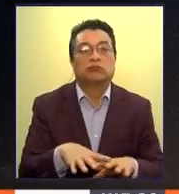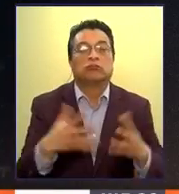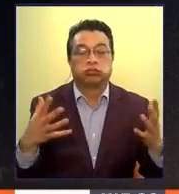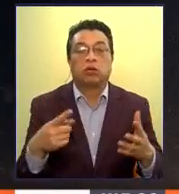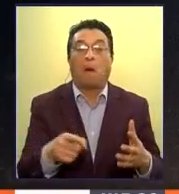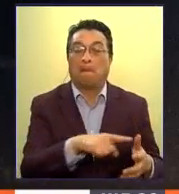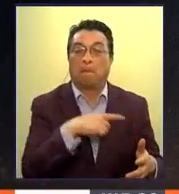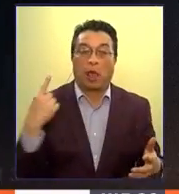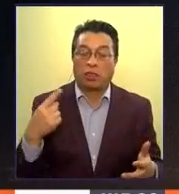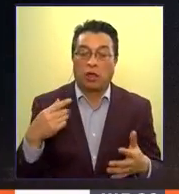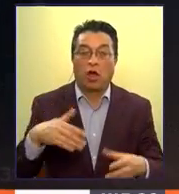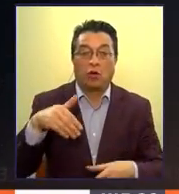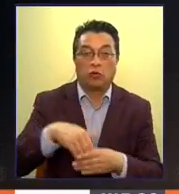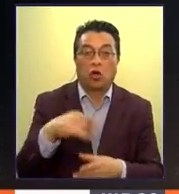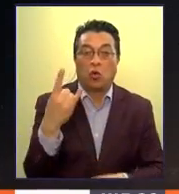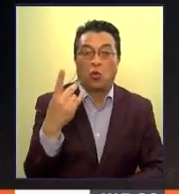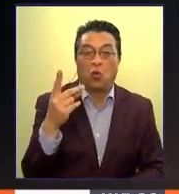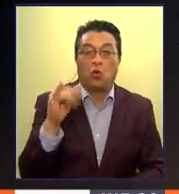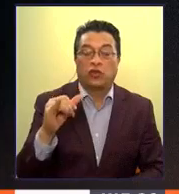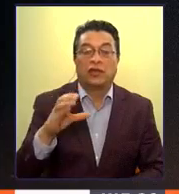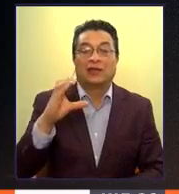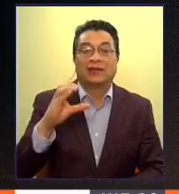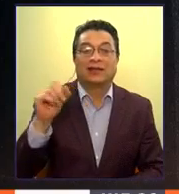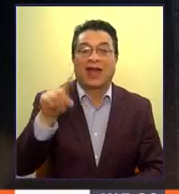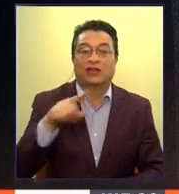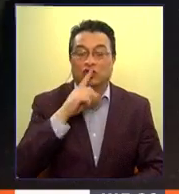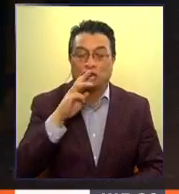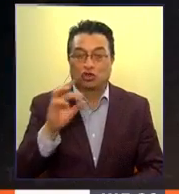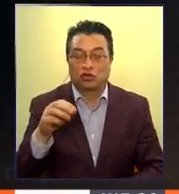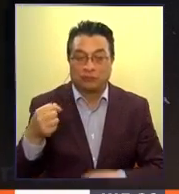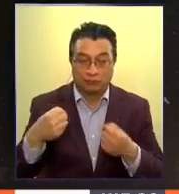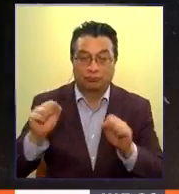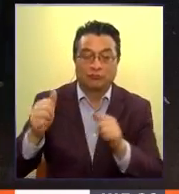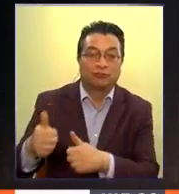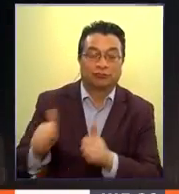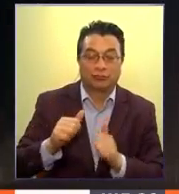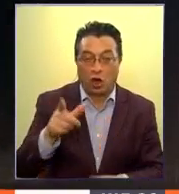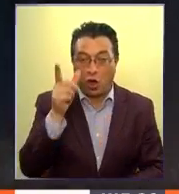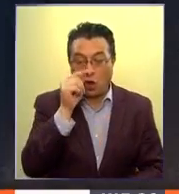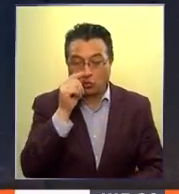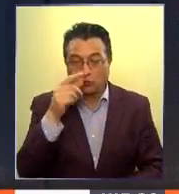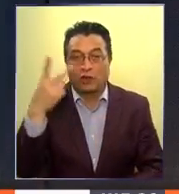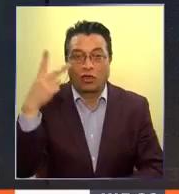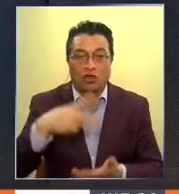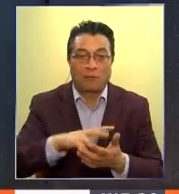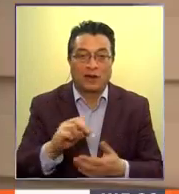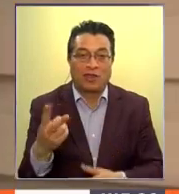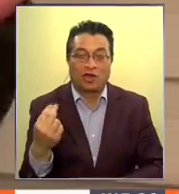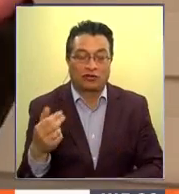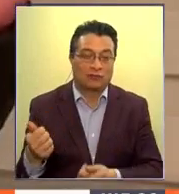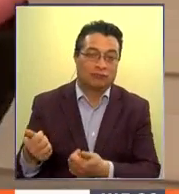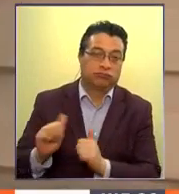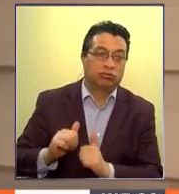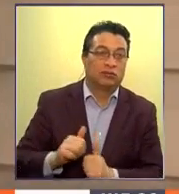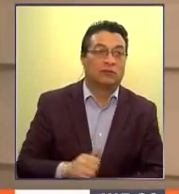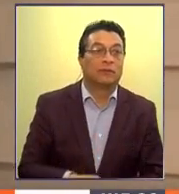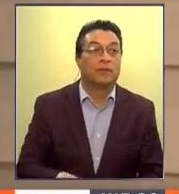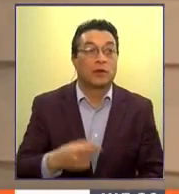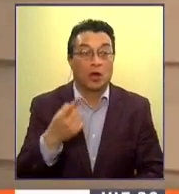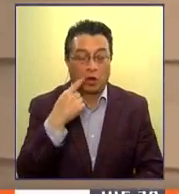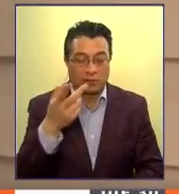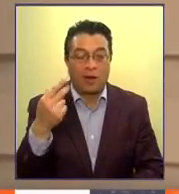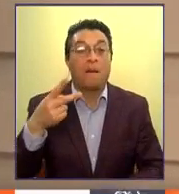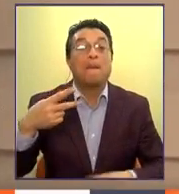derrota ante el UDI Jorge Castro, que terminó electo alcalde en octubre del año 2012. Un hombre de la vieja